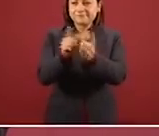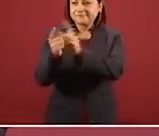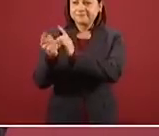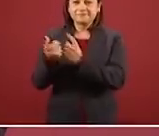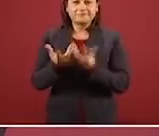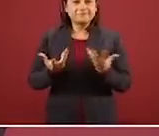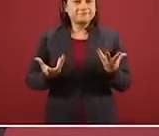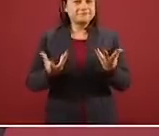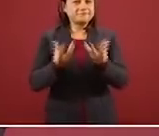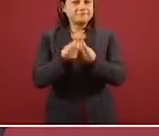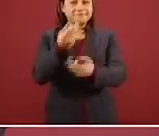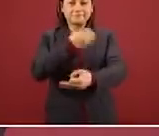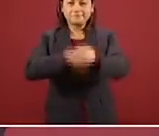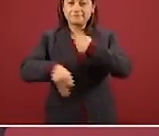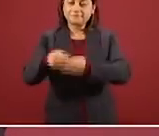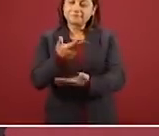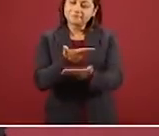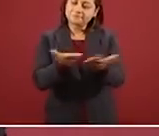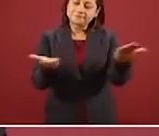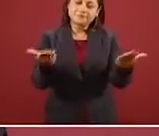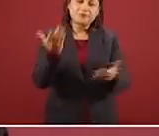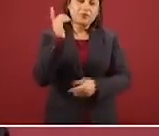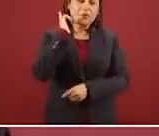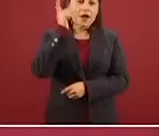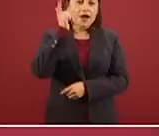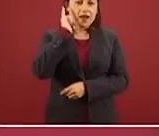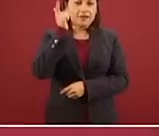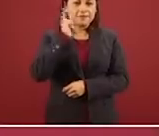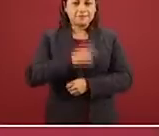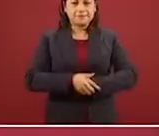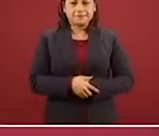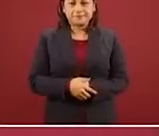A todos les deseamos eso,